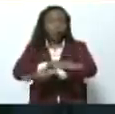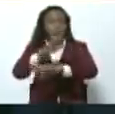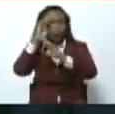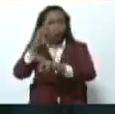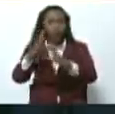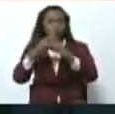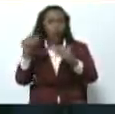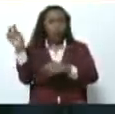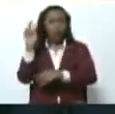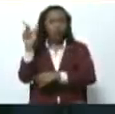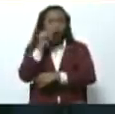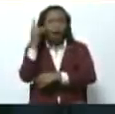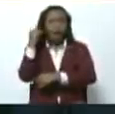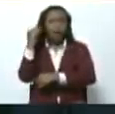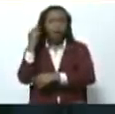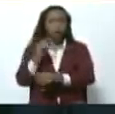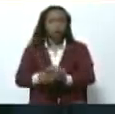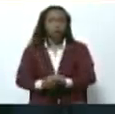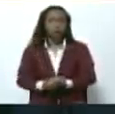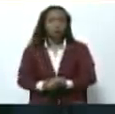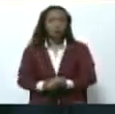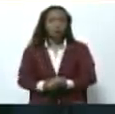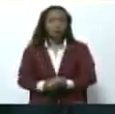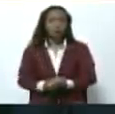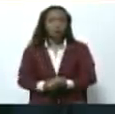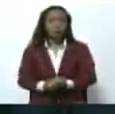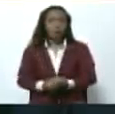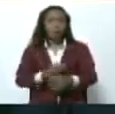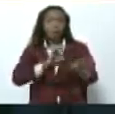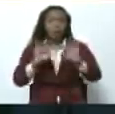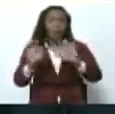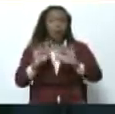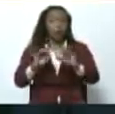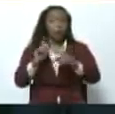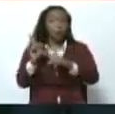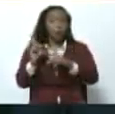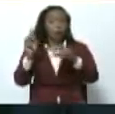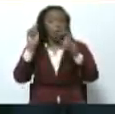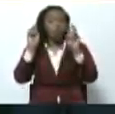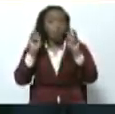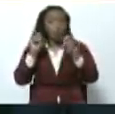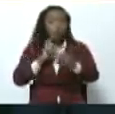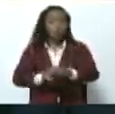los venezolanos y todas las venezolanas y prepararnos para esa nueva era.